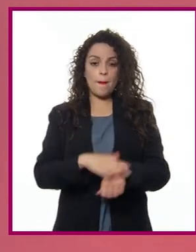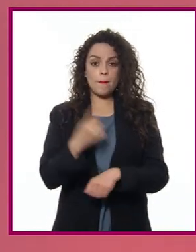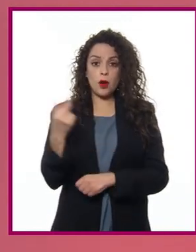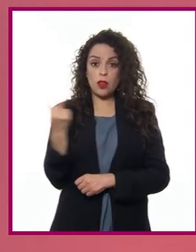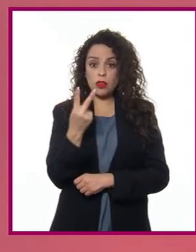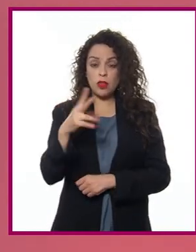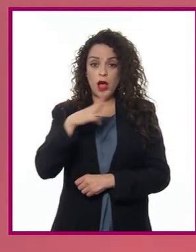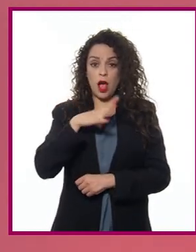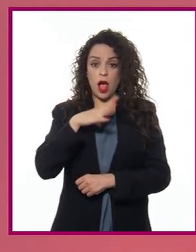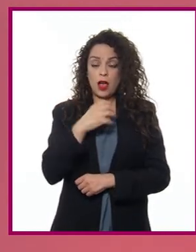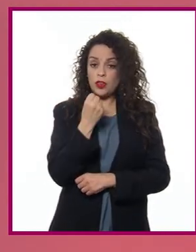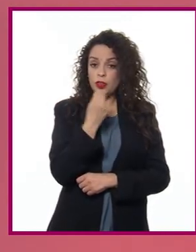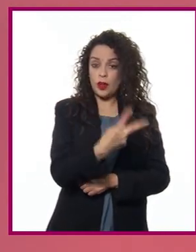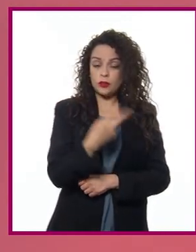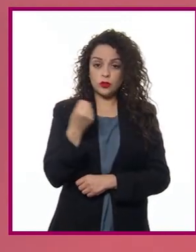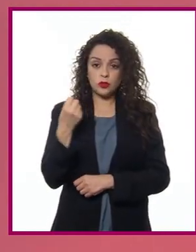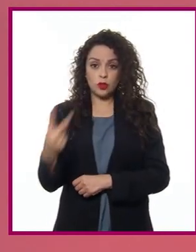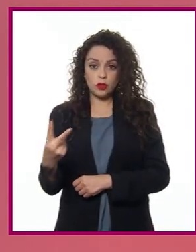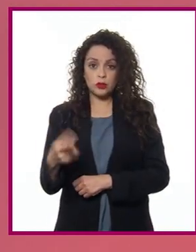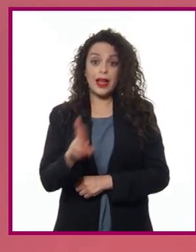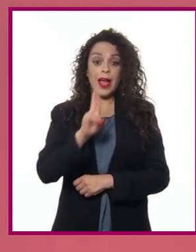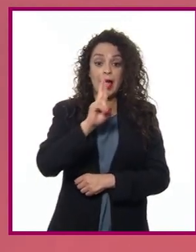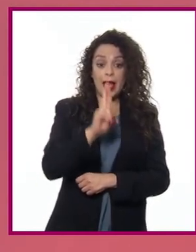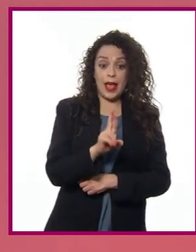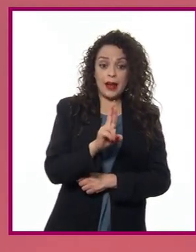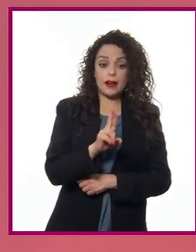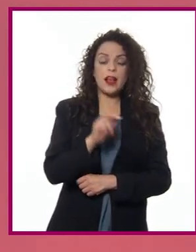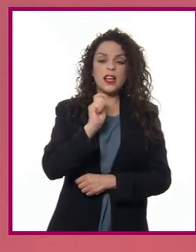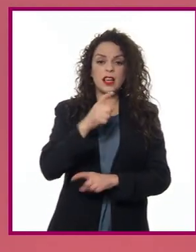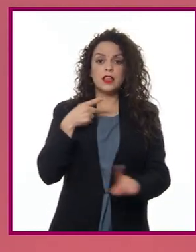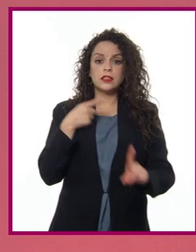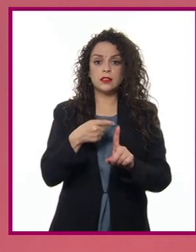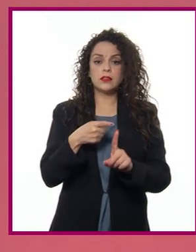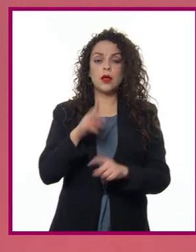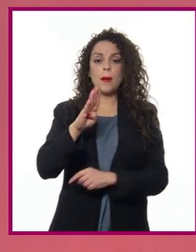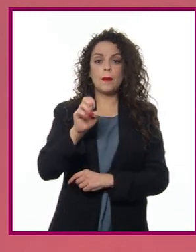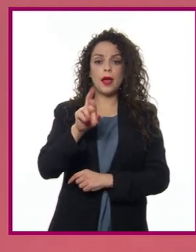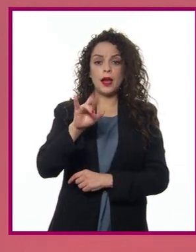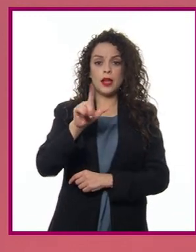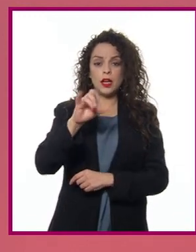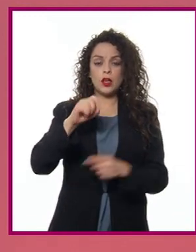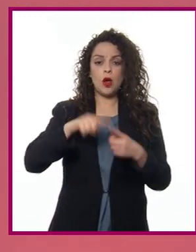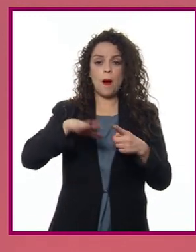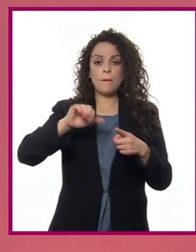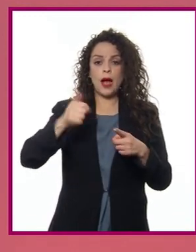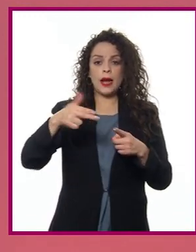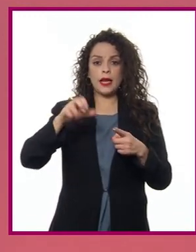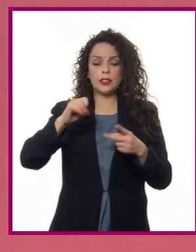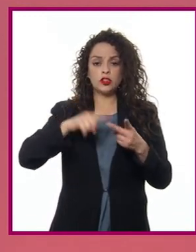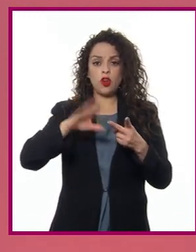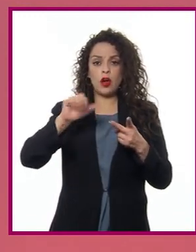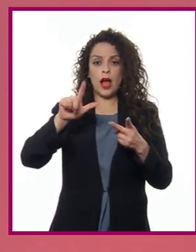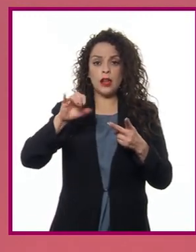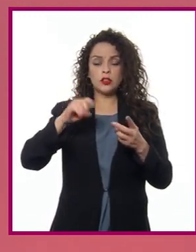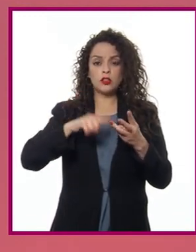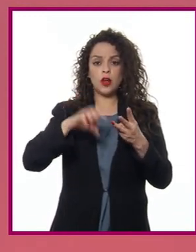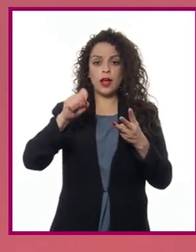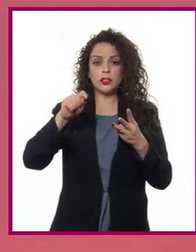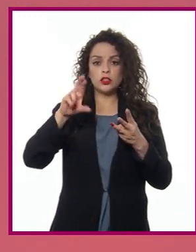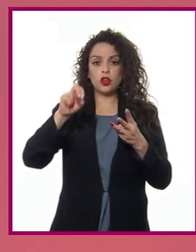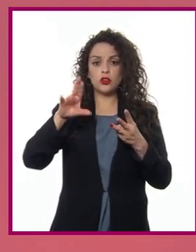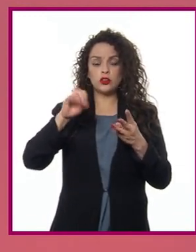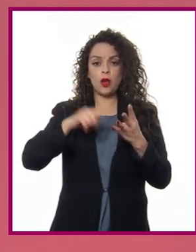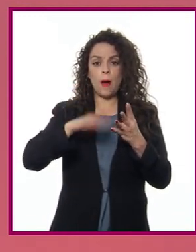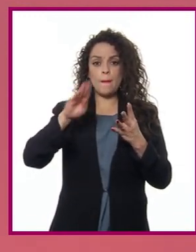tienen valencia 2, donde R puede ser berilio, magnesio, calcio, estroncio, bario